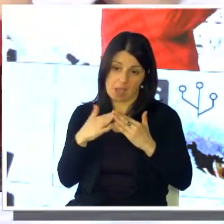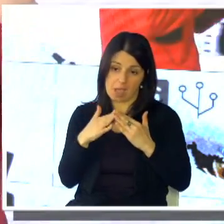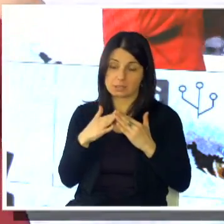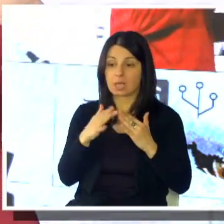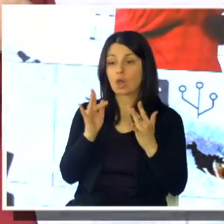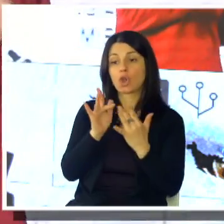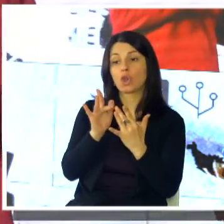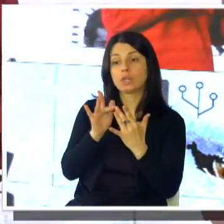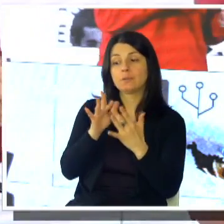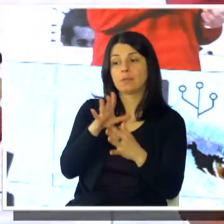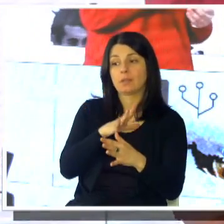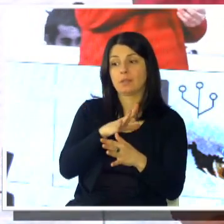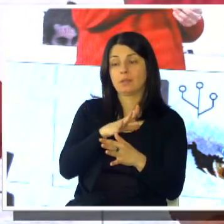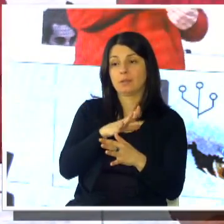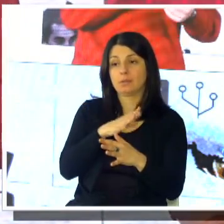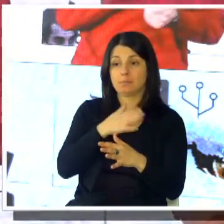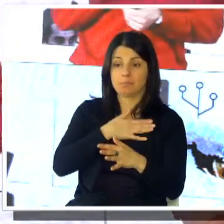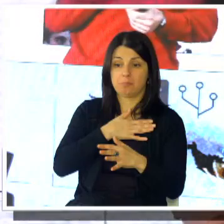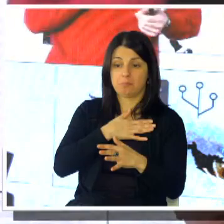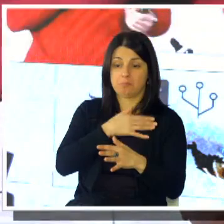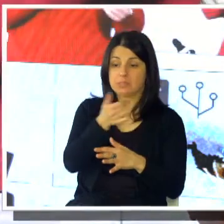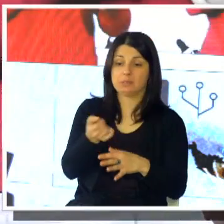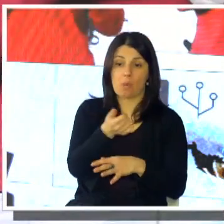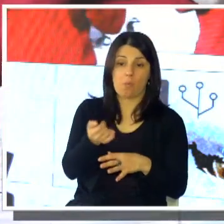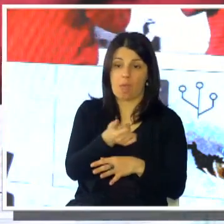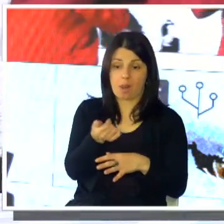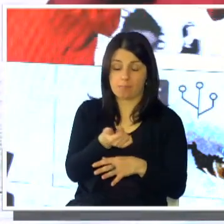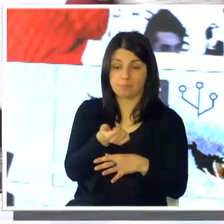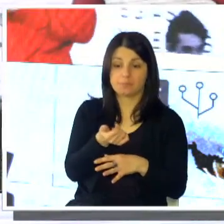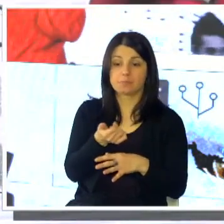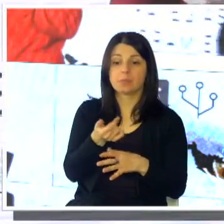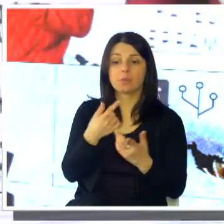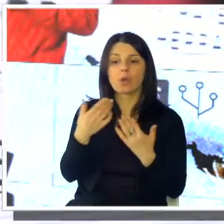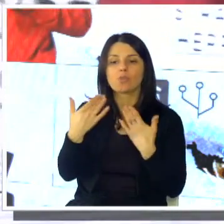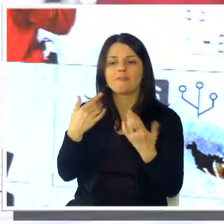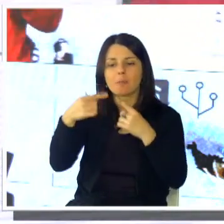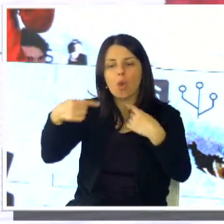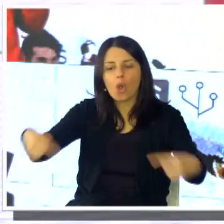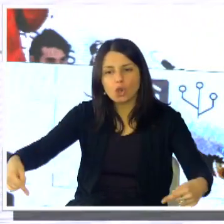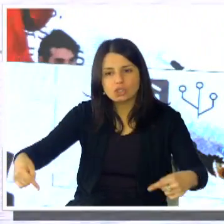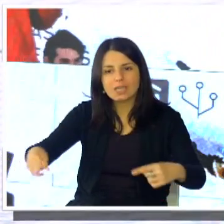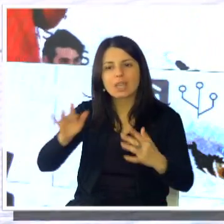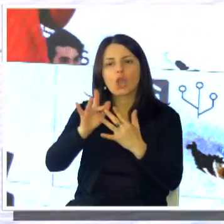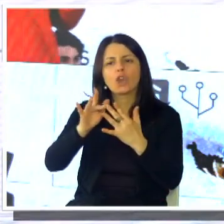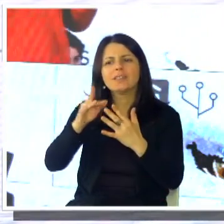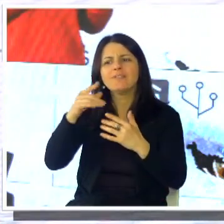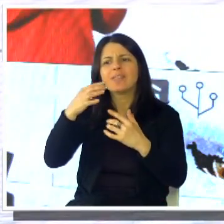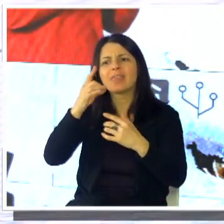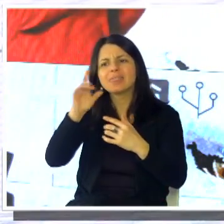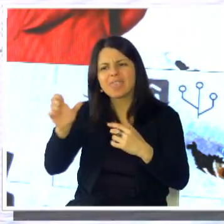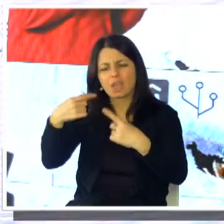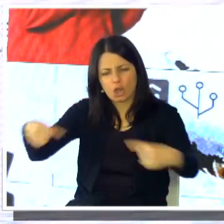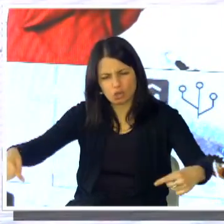la conectividad que tenemos en nuestro móvil. Ahora, cuando hablamos de cosas, la conectividad ya